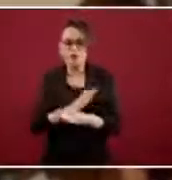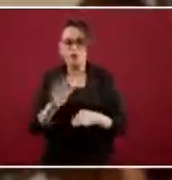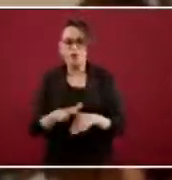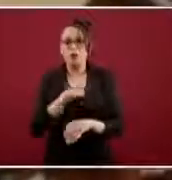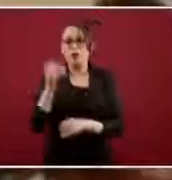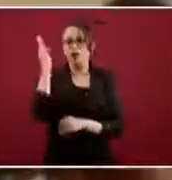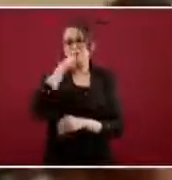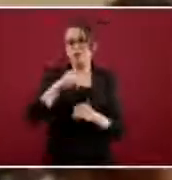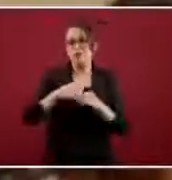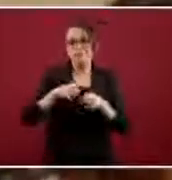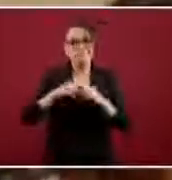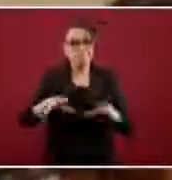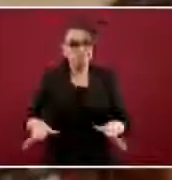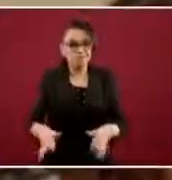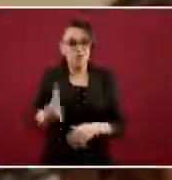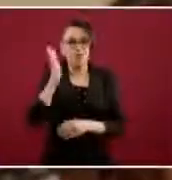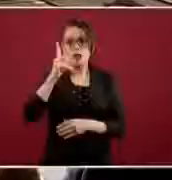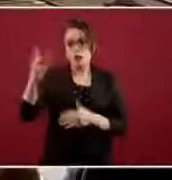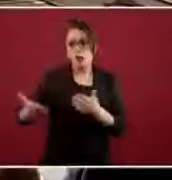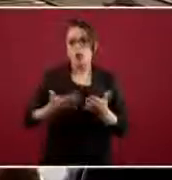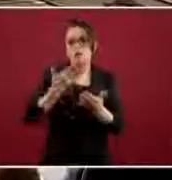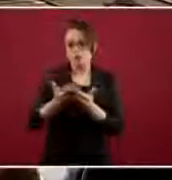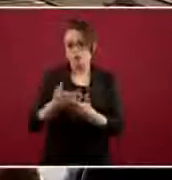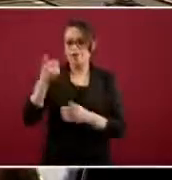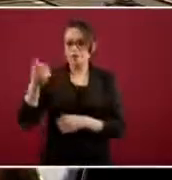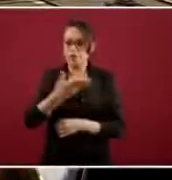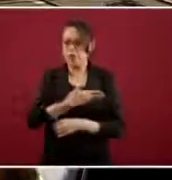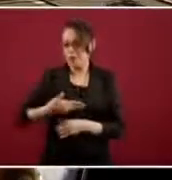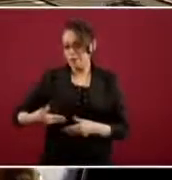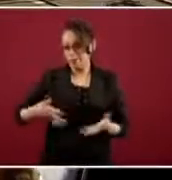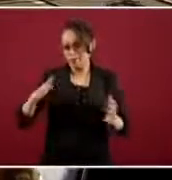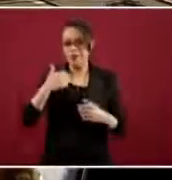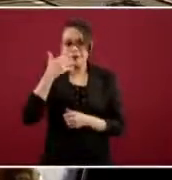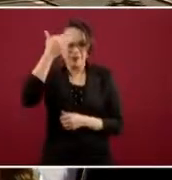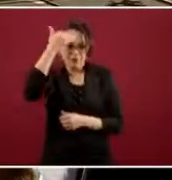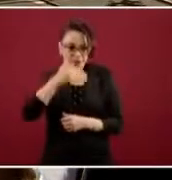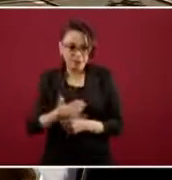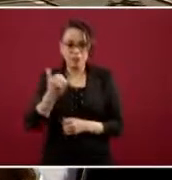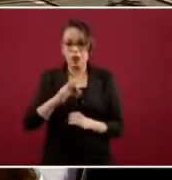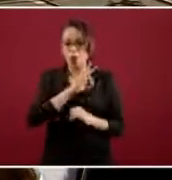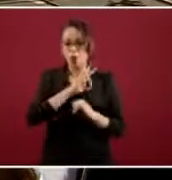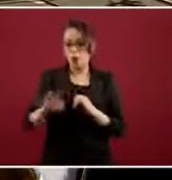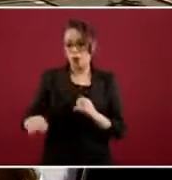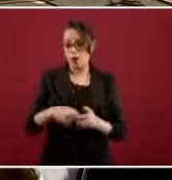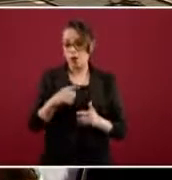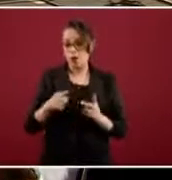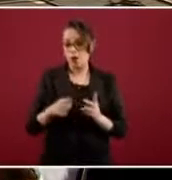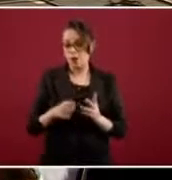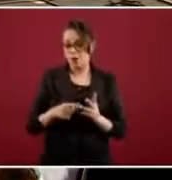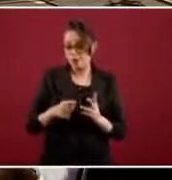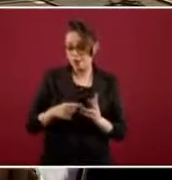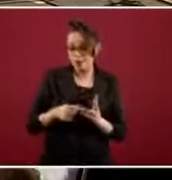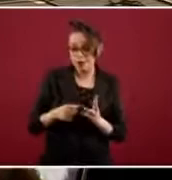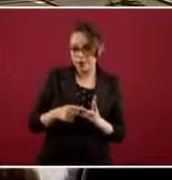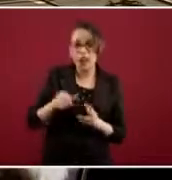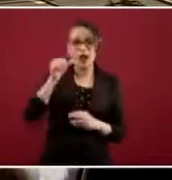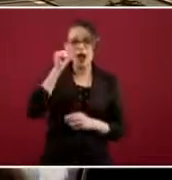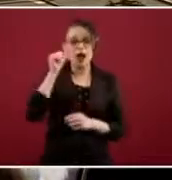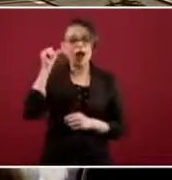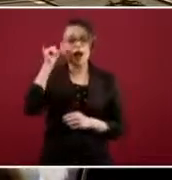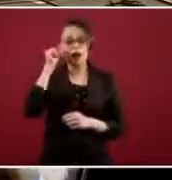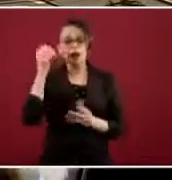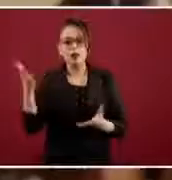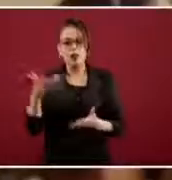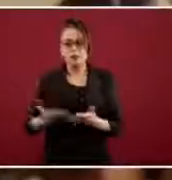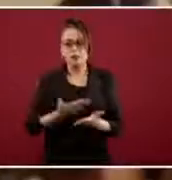se lo han planteado al presidente. Y la última sobre la convocatoria que hicieron ayer, y nos decían que